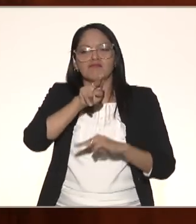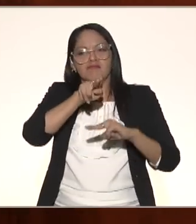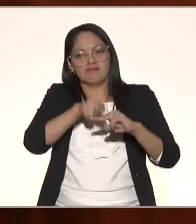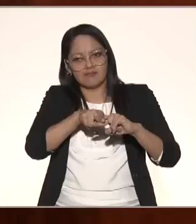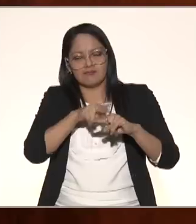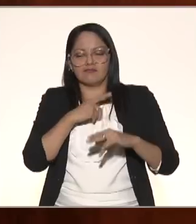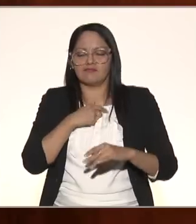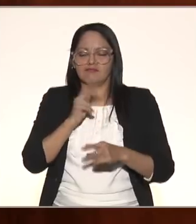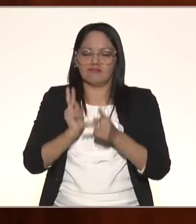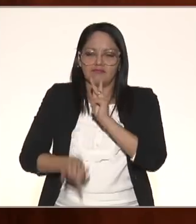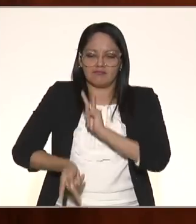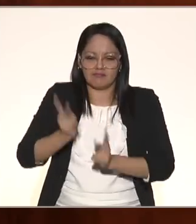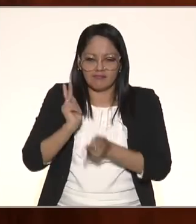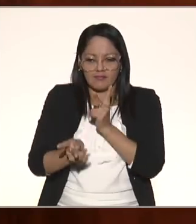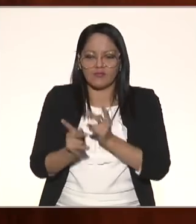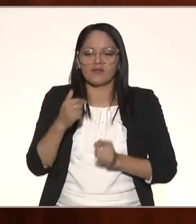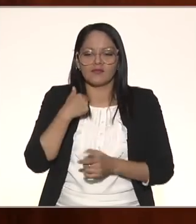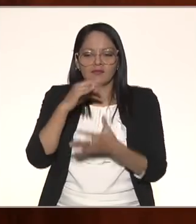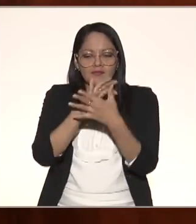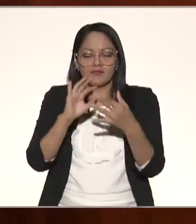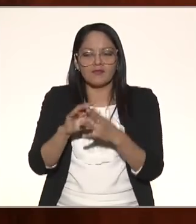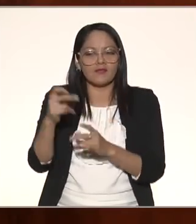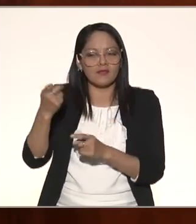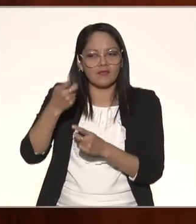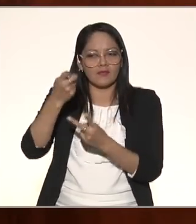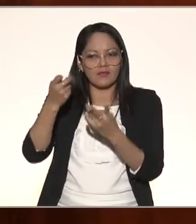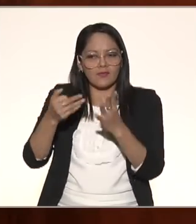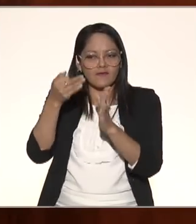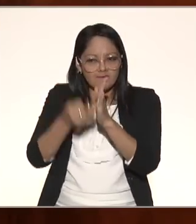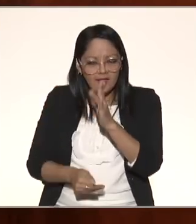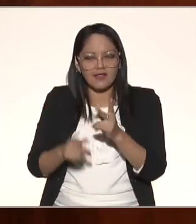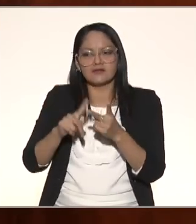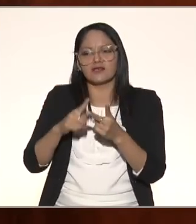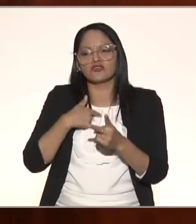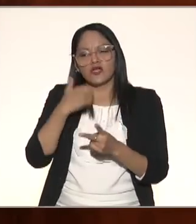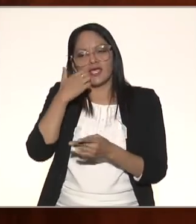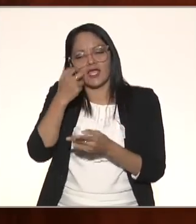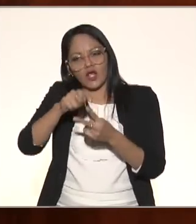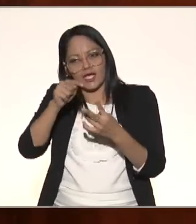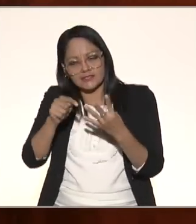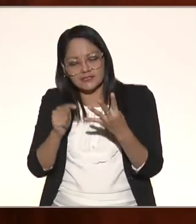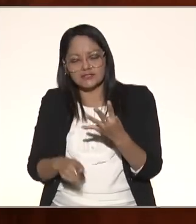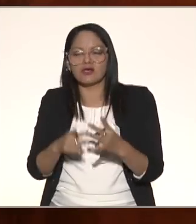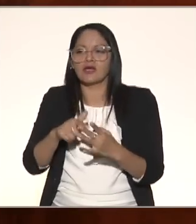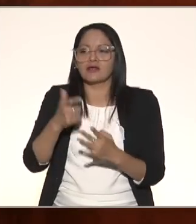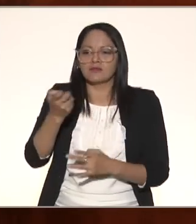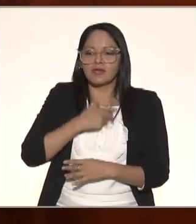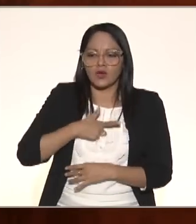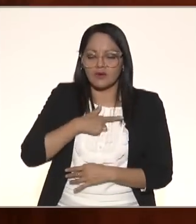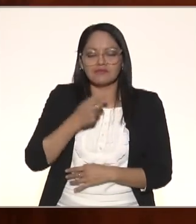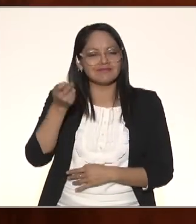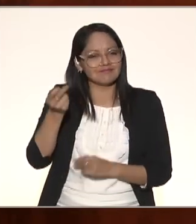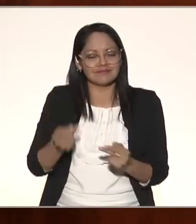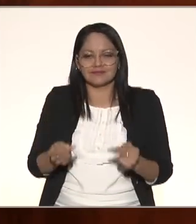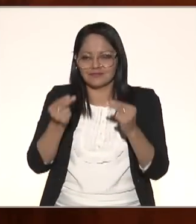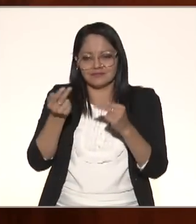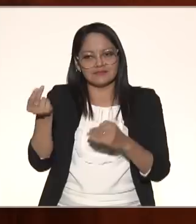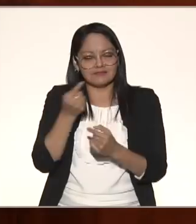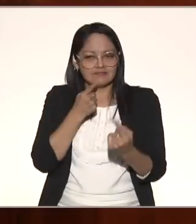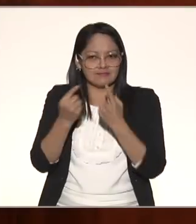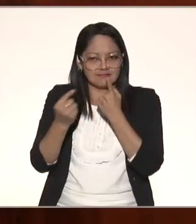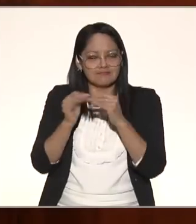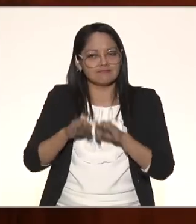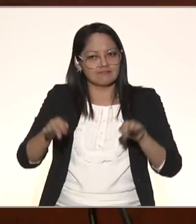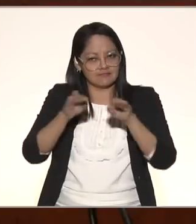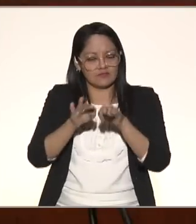vamos a platicar mira esto me está haciendo falta esto me gustaría esto ya no me gusta entonces esa negociación pues siempre va a ser indispensable